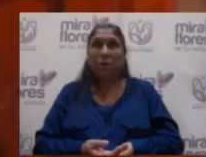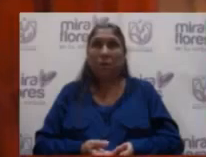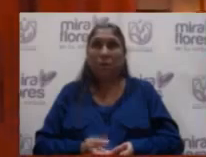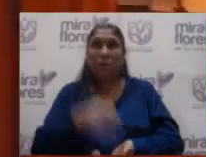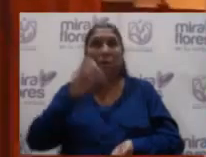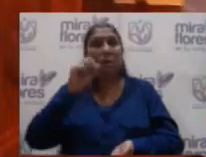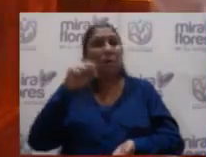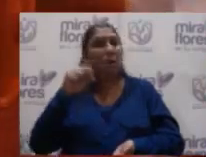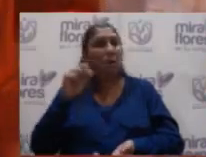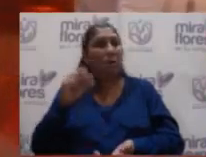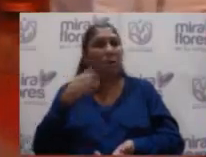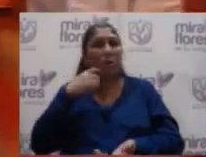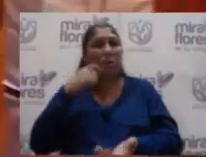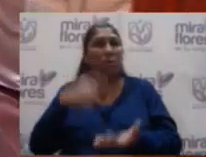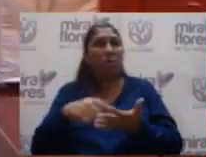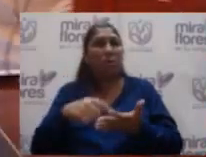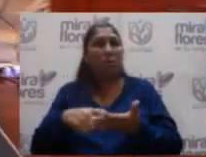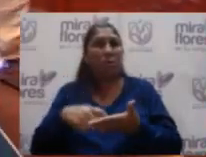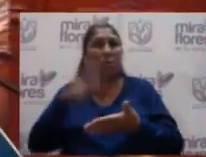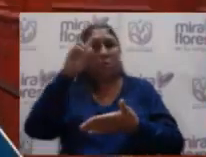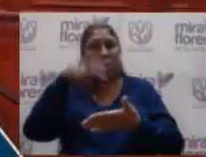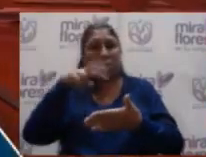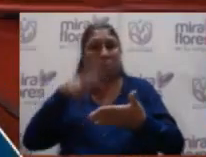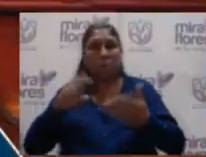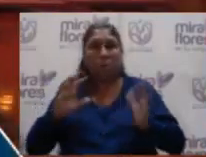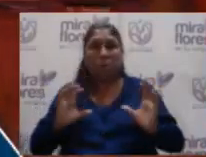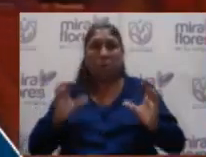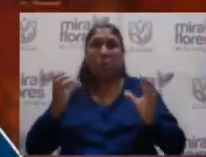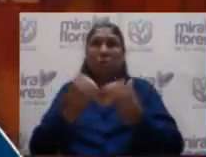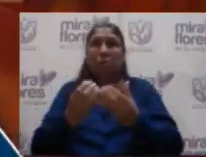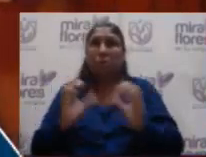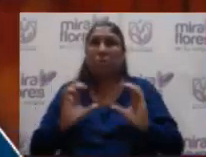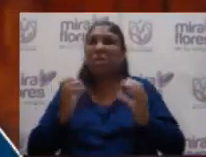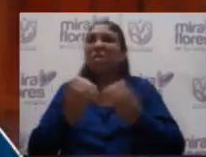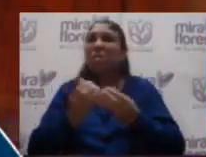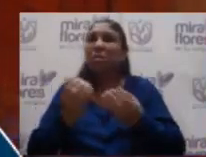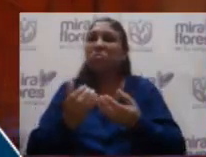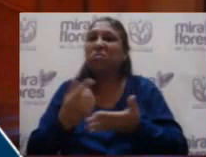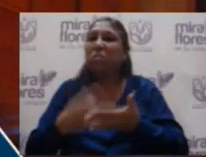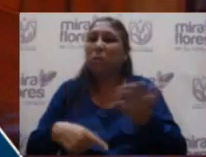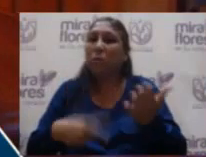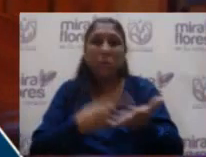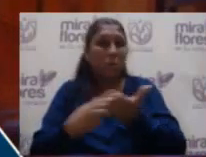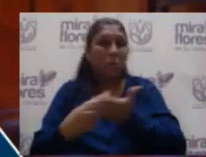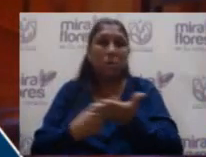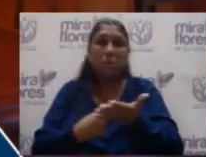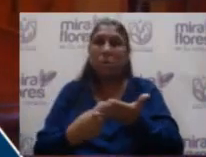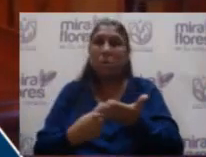Sí, esto se ha visto en una comisión. ¿En qué comisión se vio?